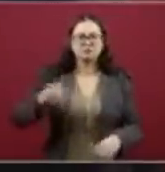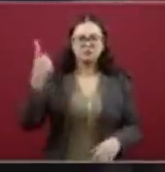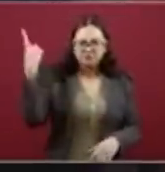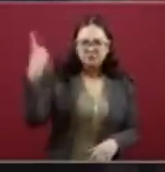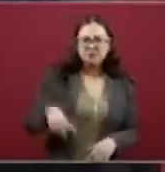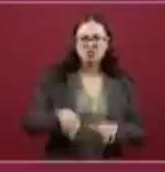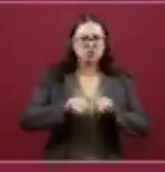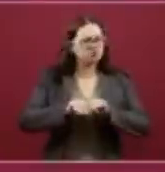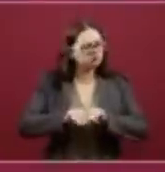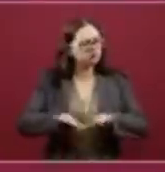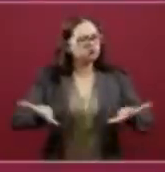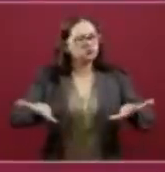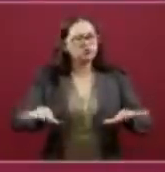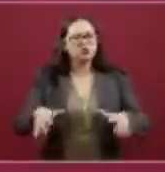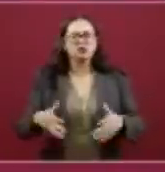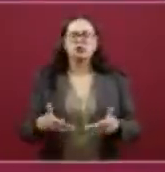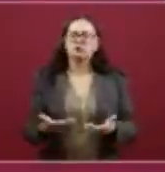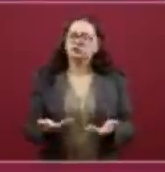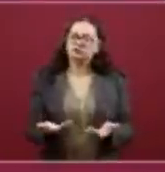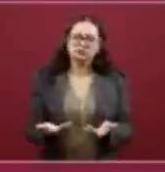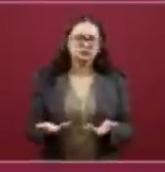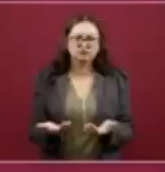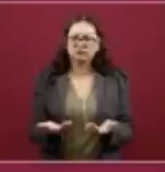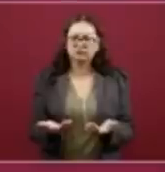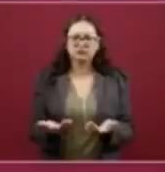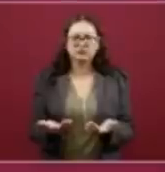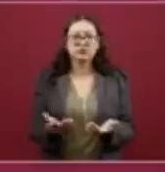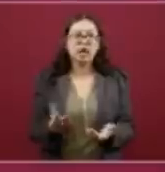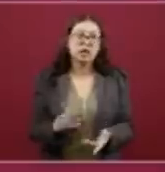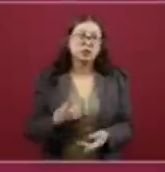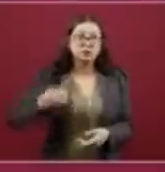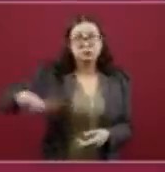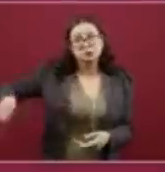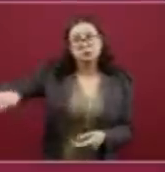y que no haya derecho de réplica.